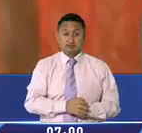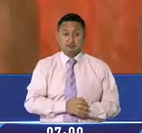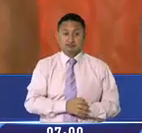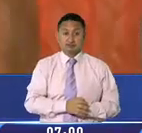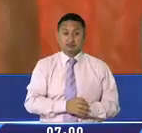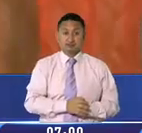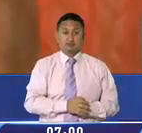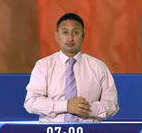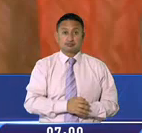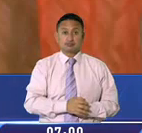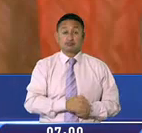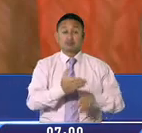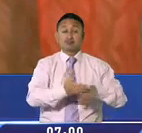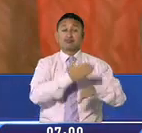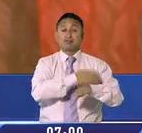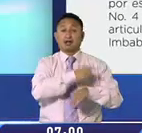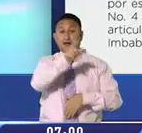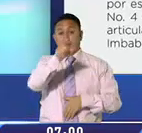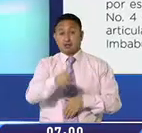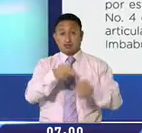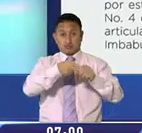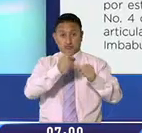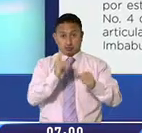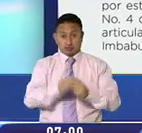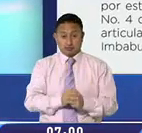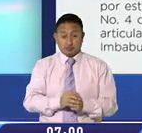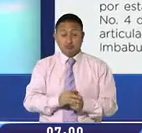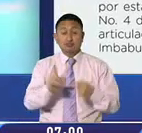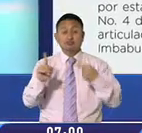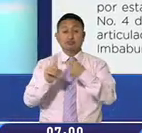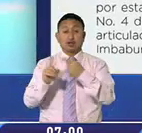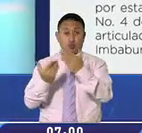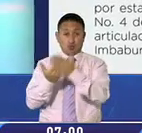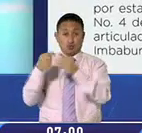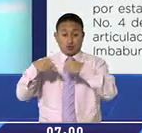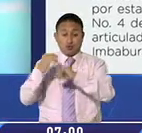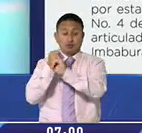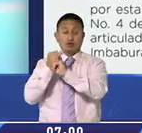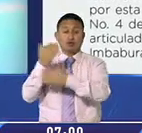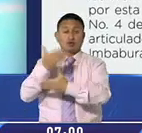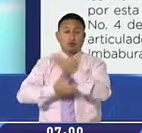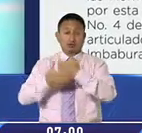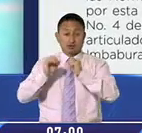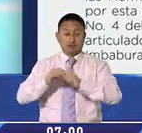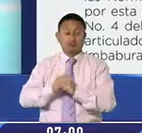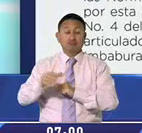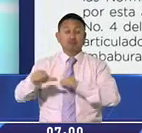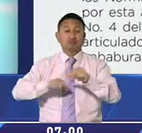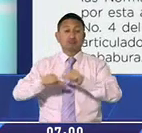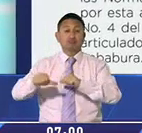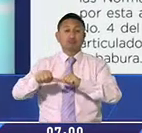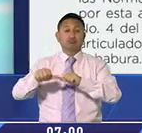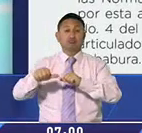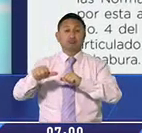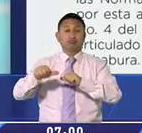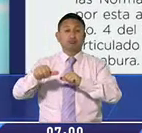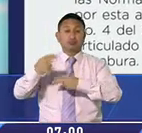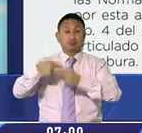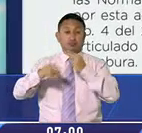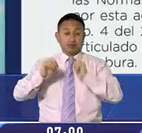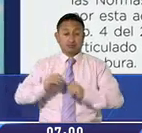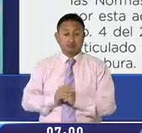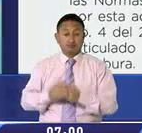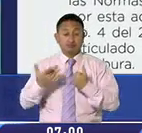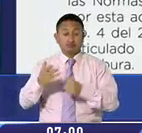Villarreal. Fuentes es ingeniero comercial y cuenta con una maestría en administración de negocios. Además, ha laborado en el sector de de la